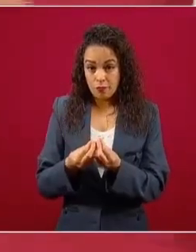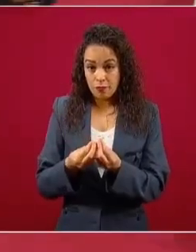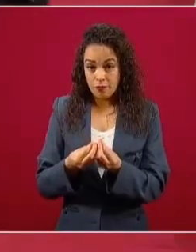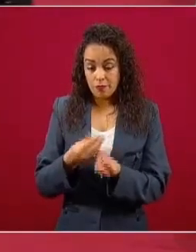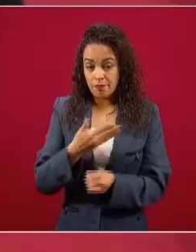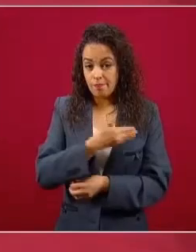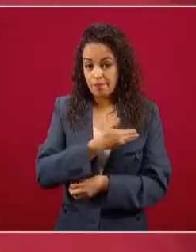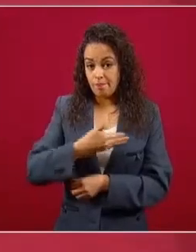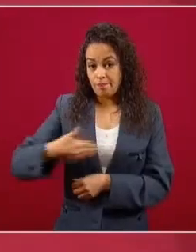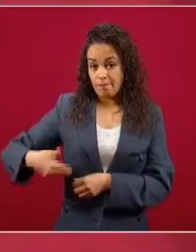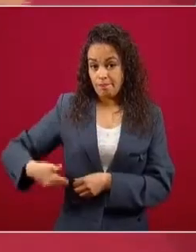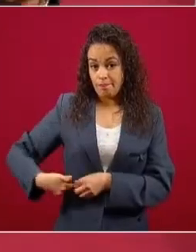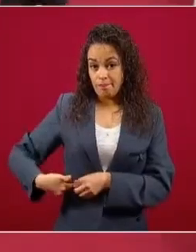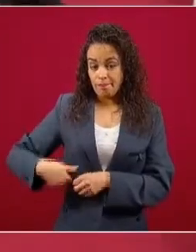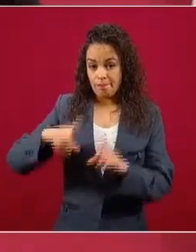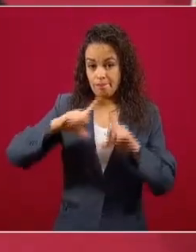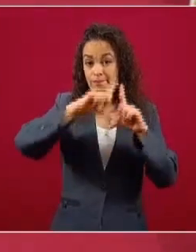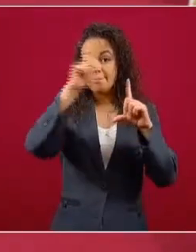para